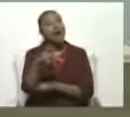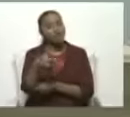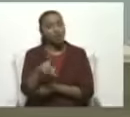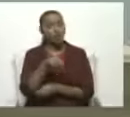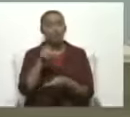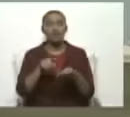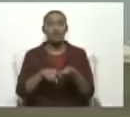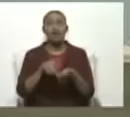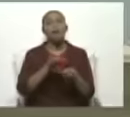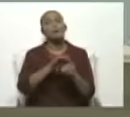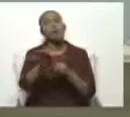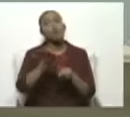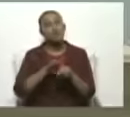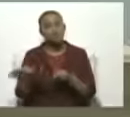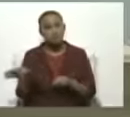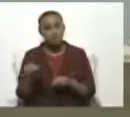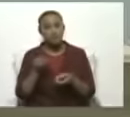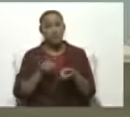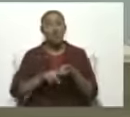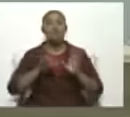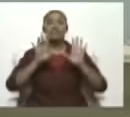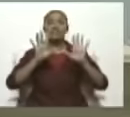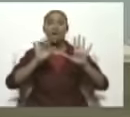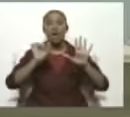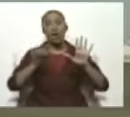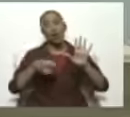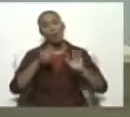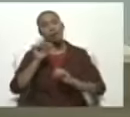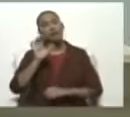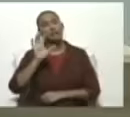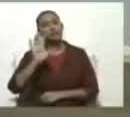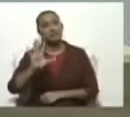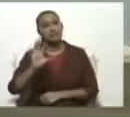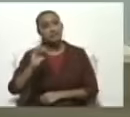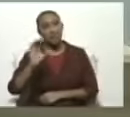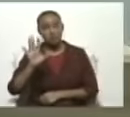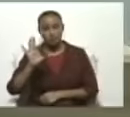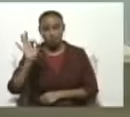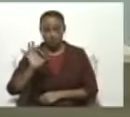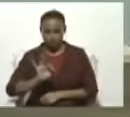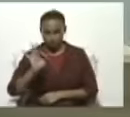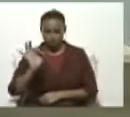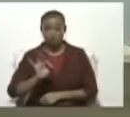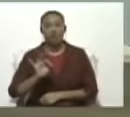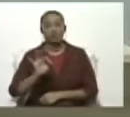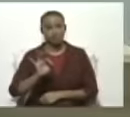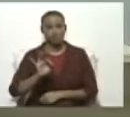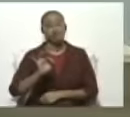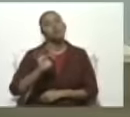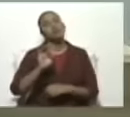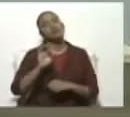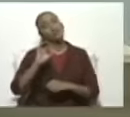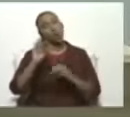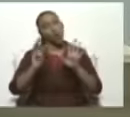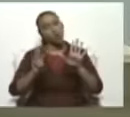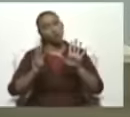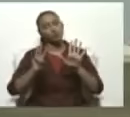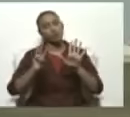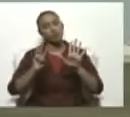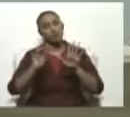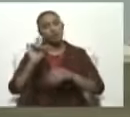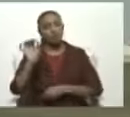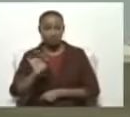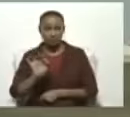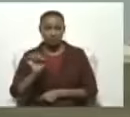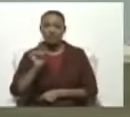11%, 10,5% de las mesas electorales y un 8% de los centros de votación. Esto es